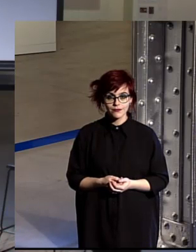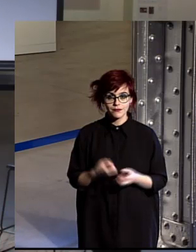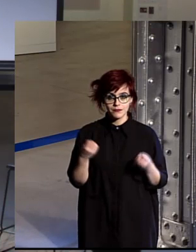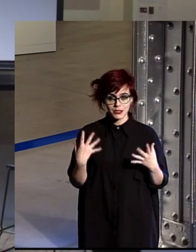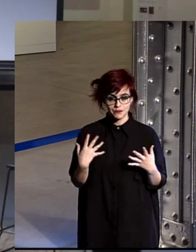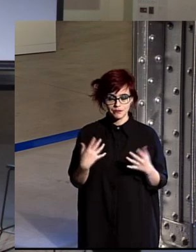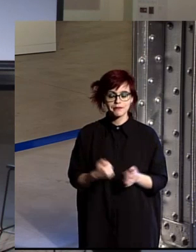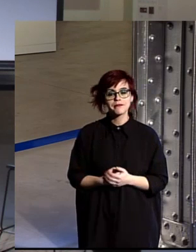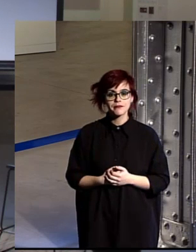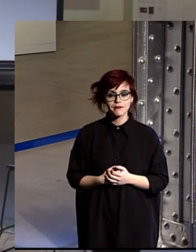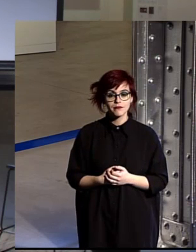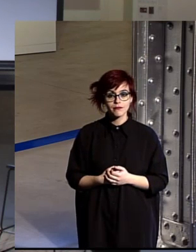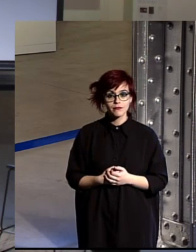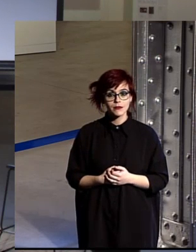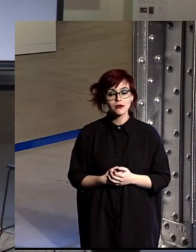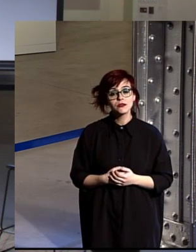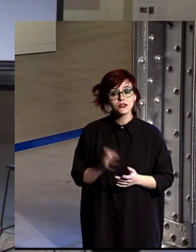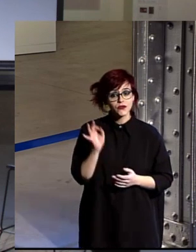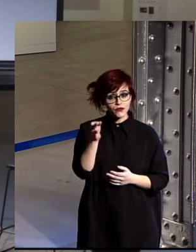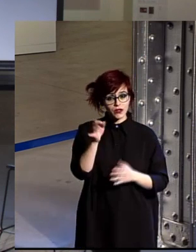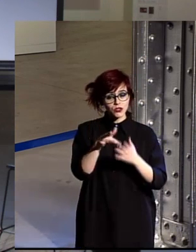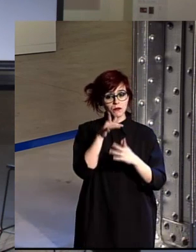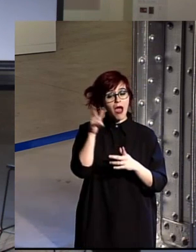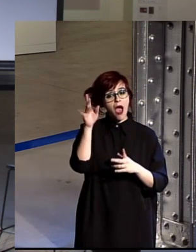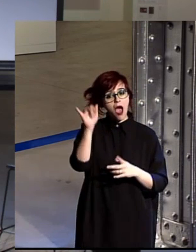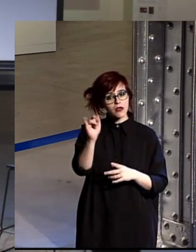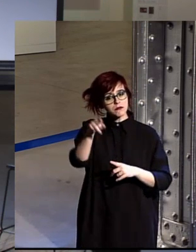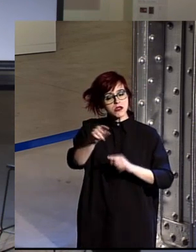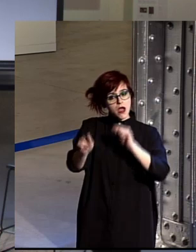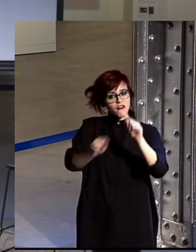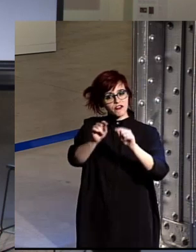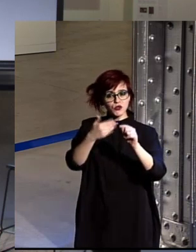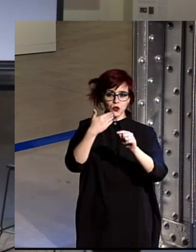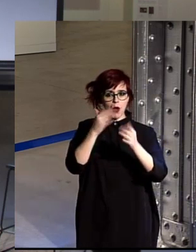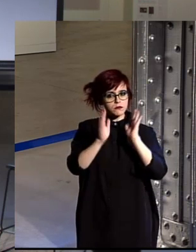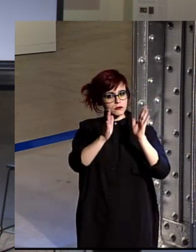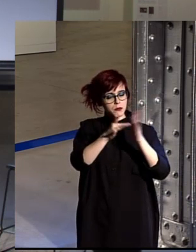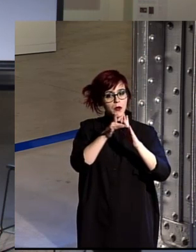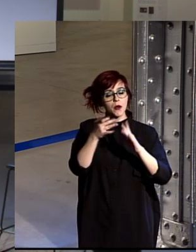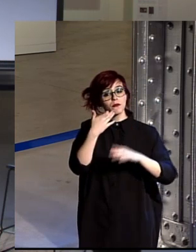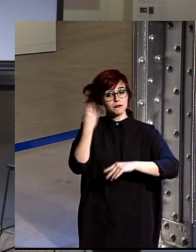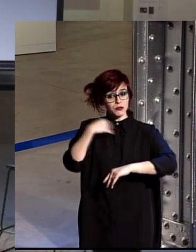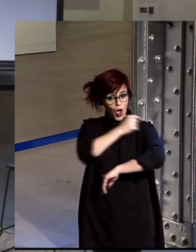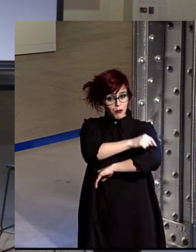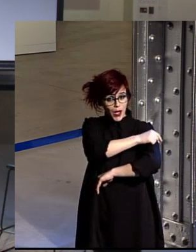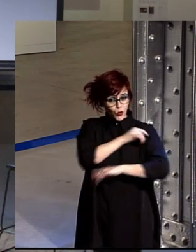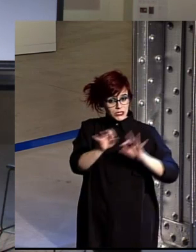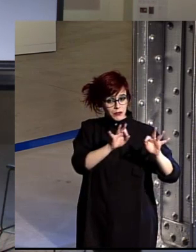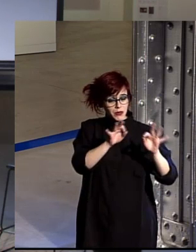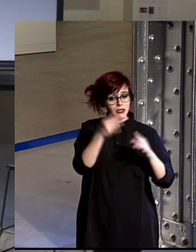Vale. Y de hecho, hay una vertiente terapéutica también de los virus. Los virus se utilizan para preparar vacunas,